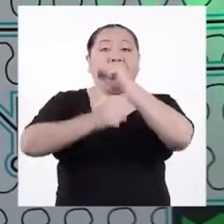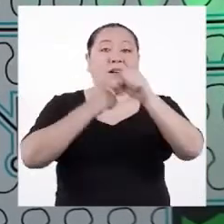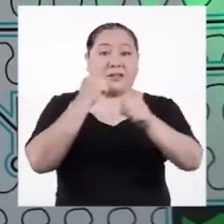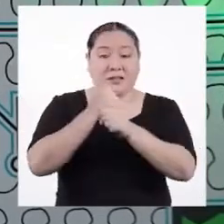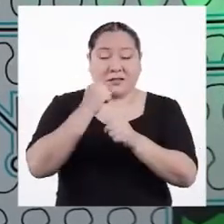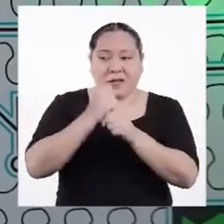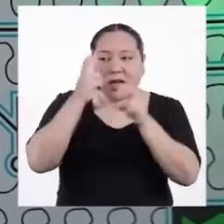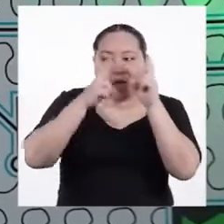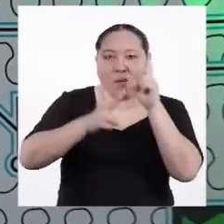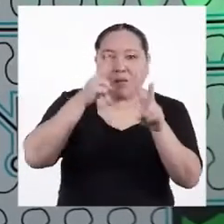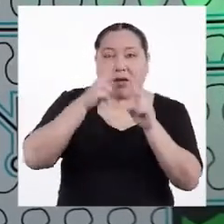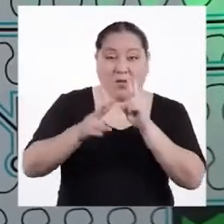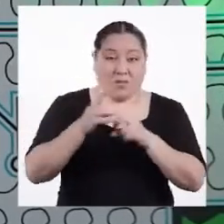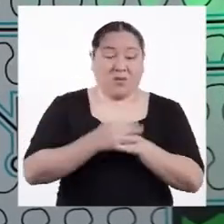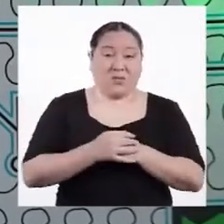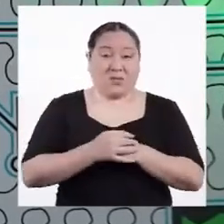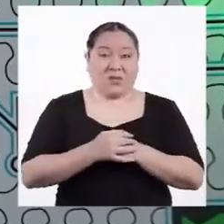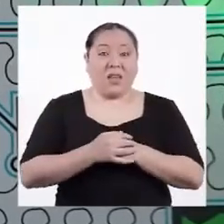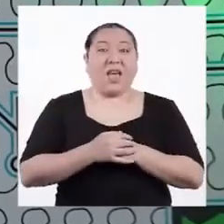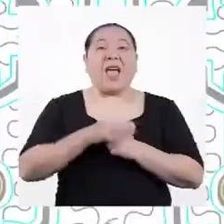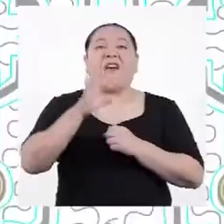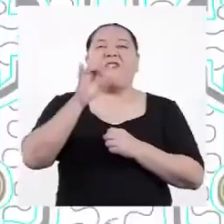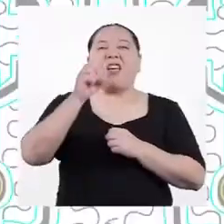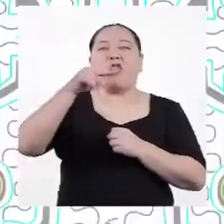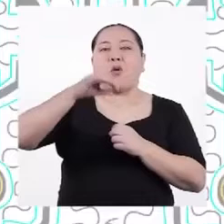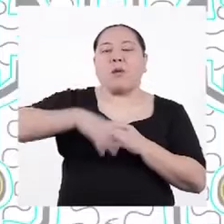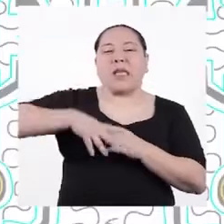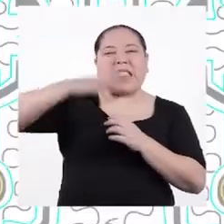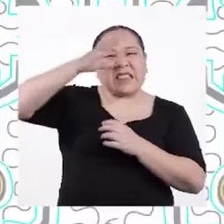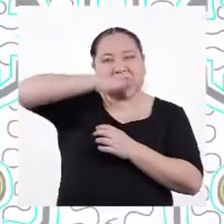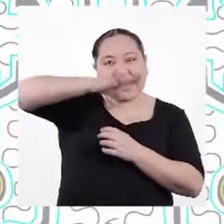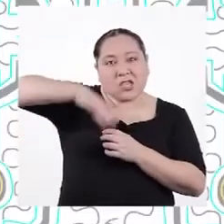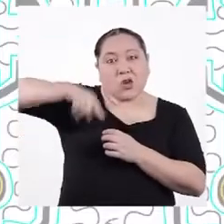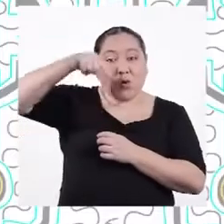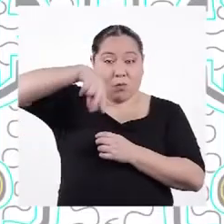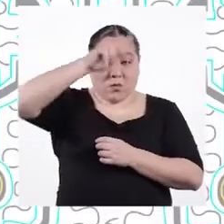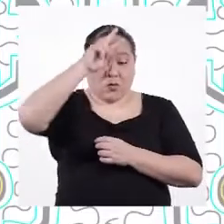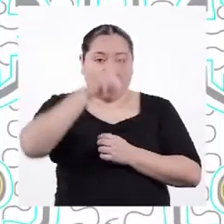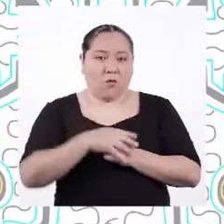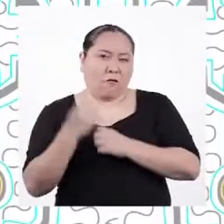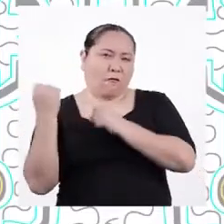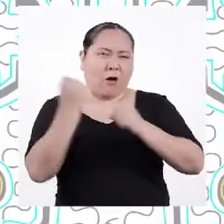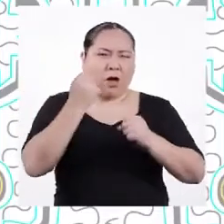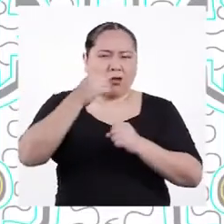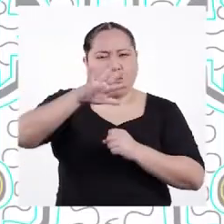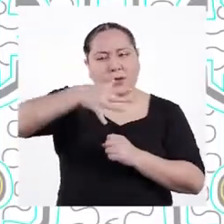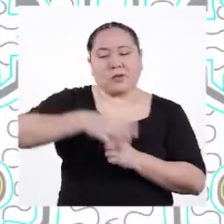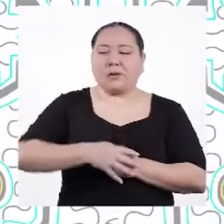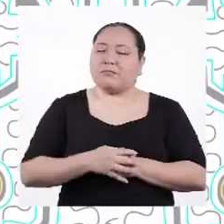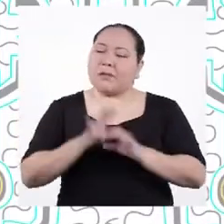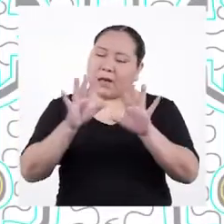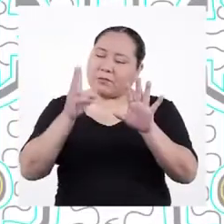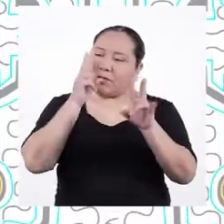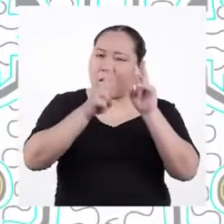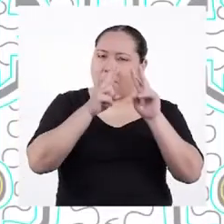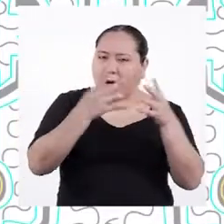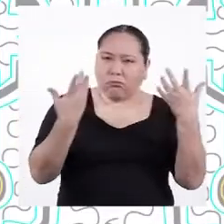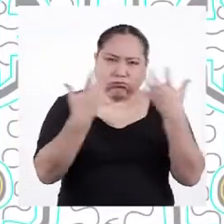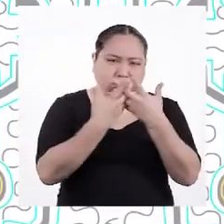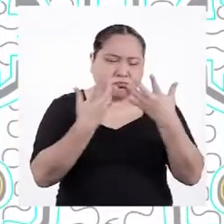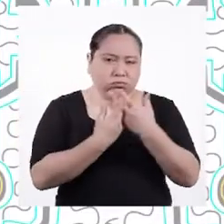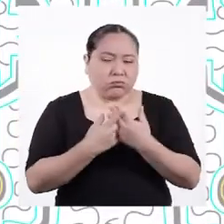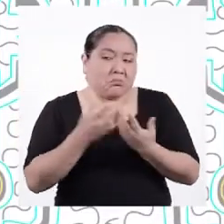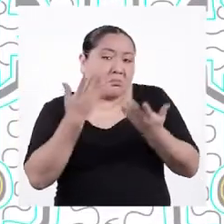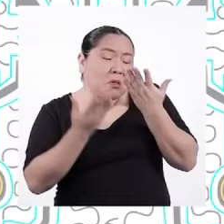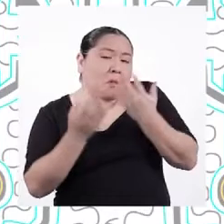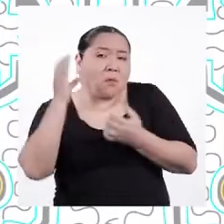Niño en el Perú, de forma fuerte o moderada. ¿En qué nos quedamos? En ver si había algún patrón. Podríamos buscar un